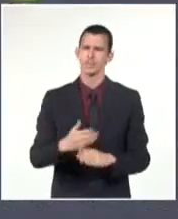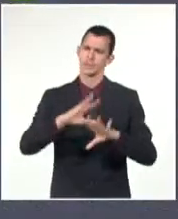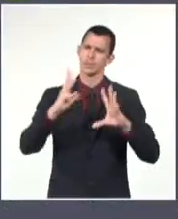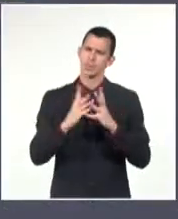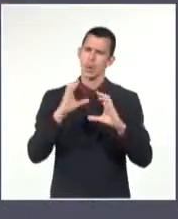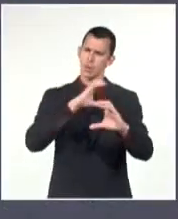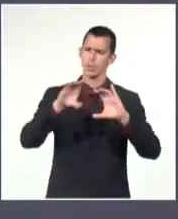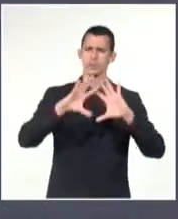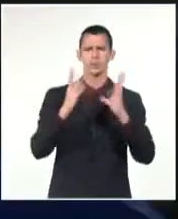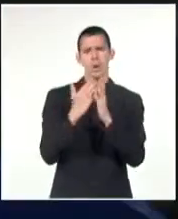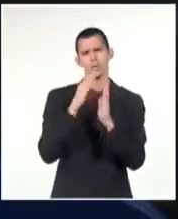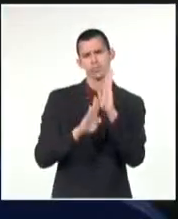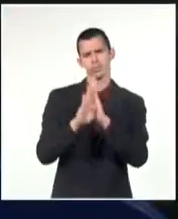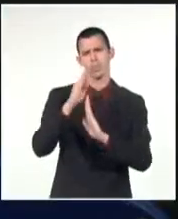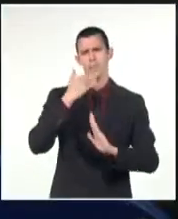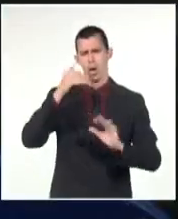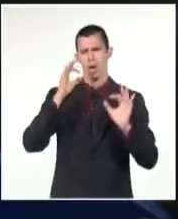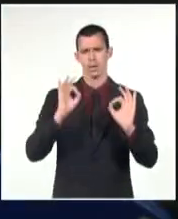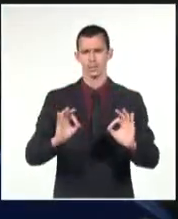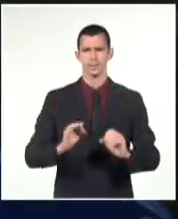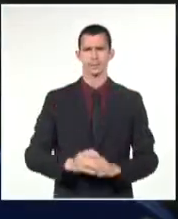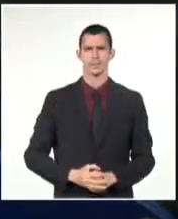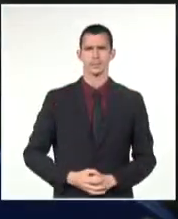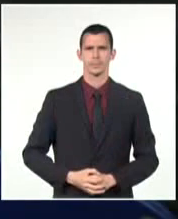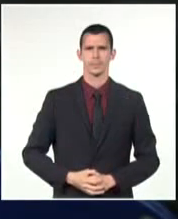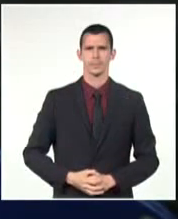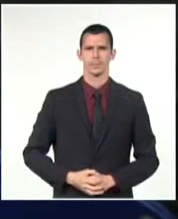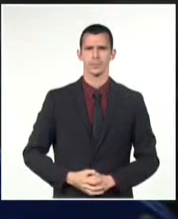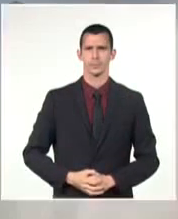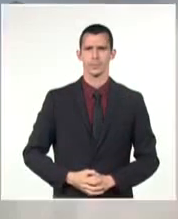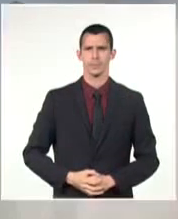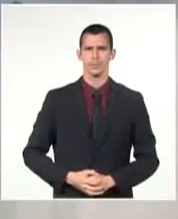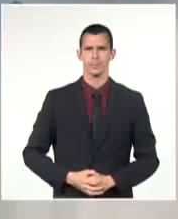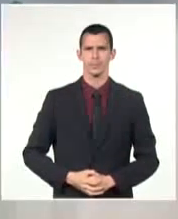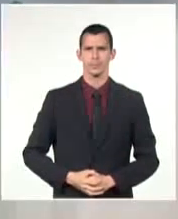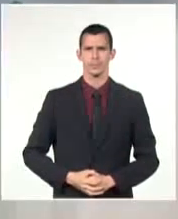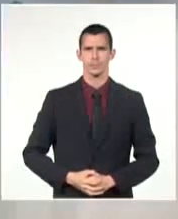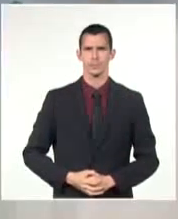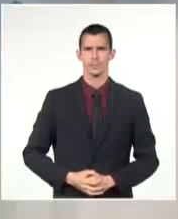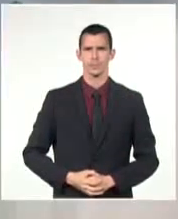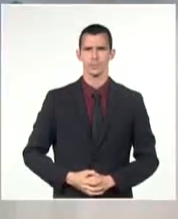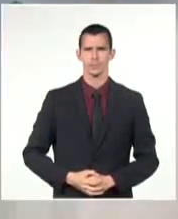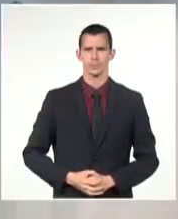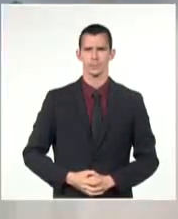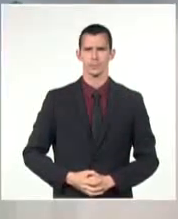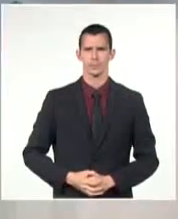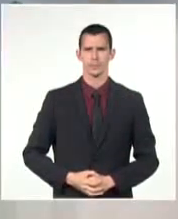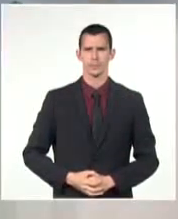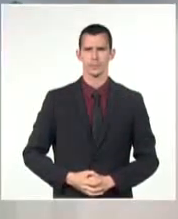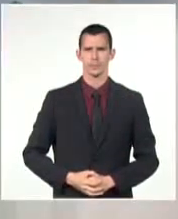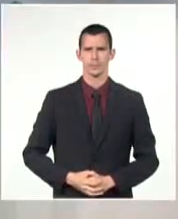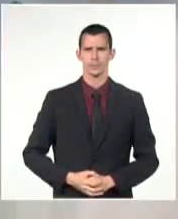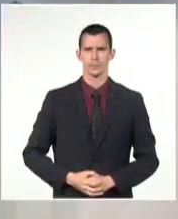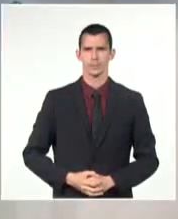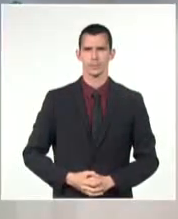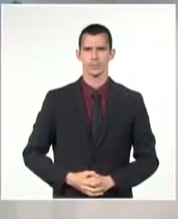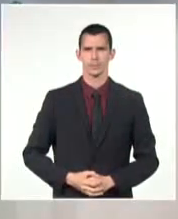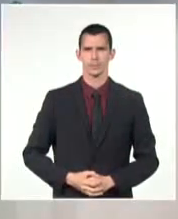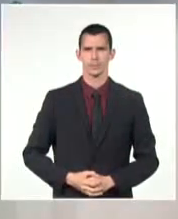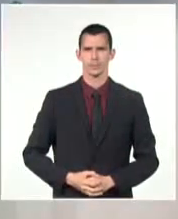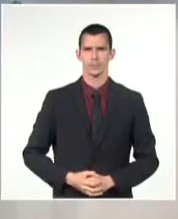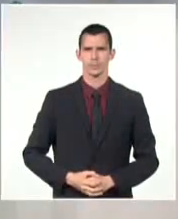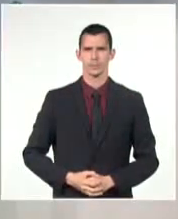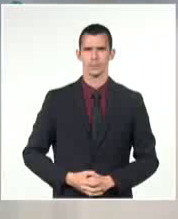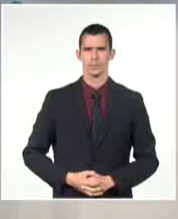Piñero Meneses y Leandris Noa, Sistema Informativo de la Televisión Cubana. La 31ª edición de la Feria del